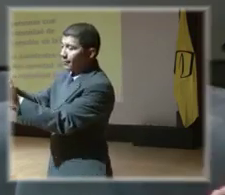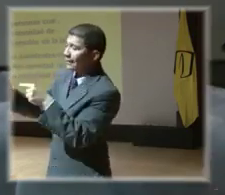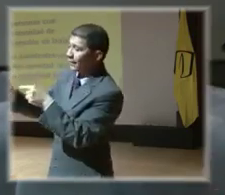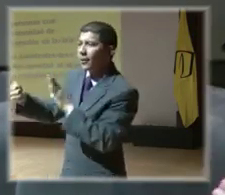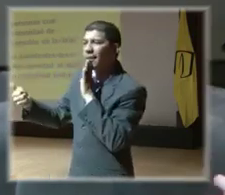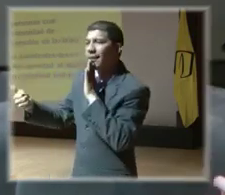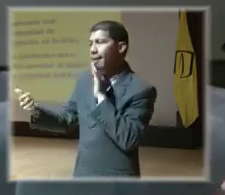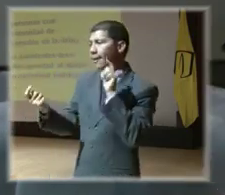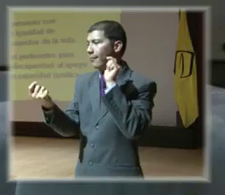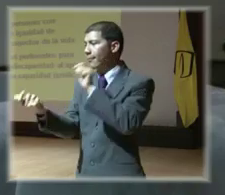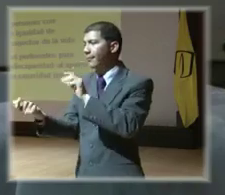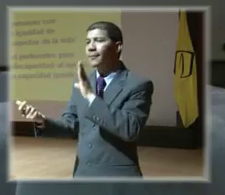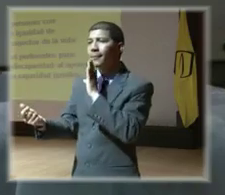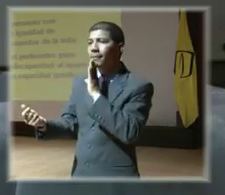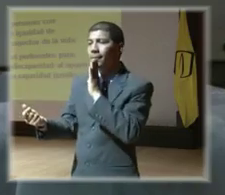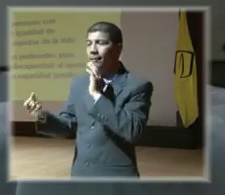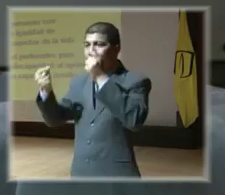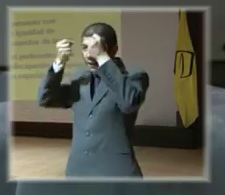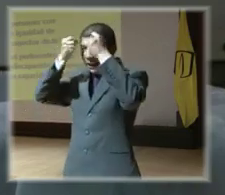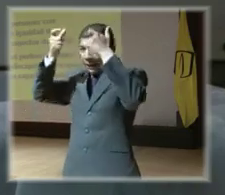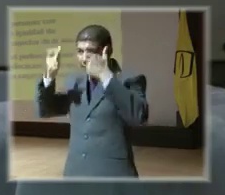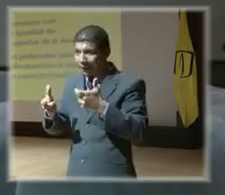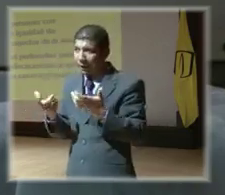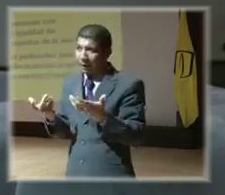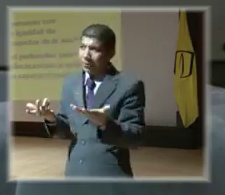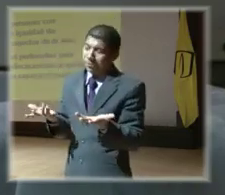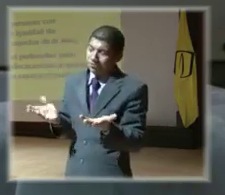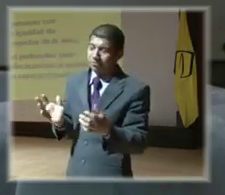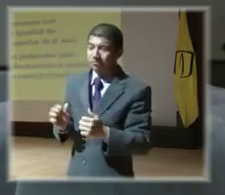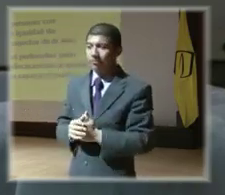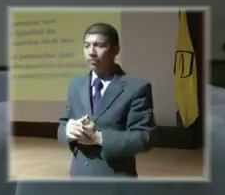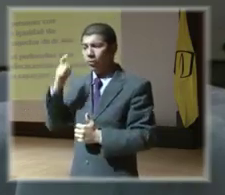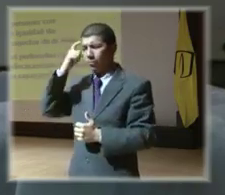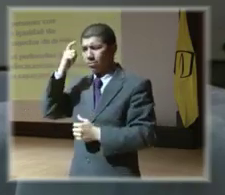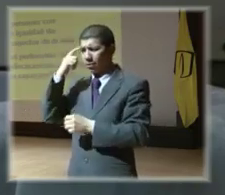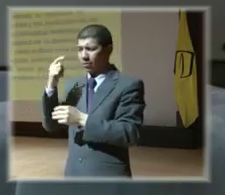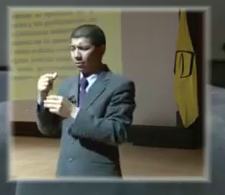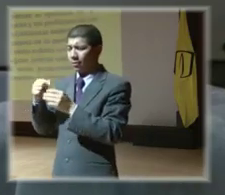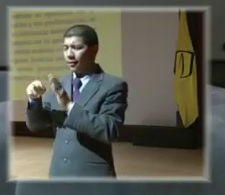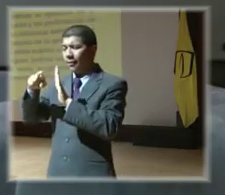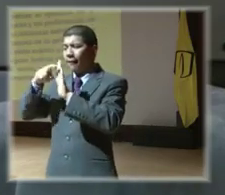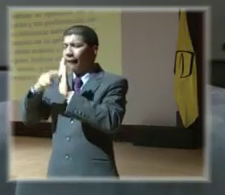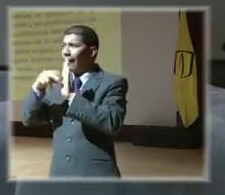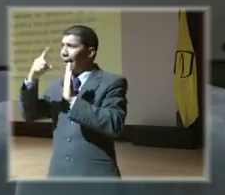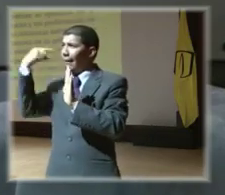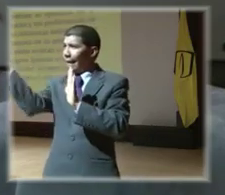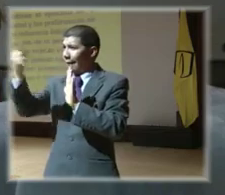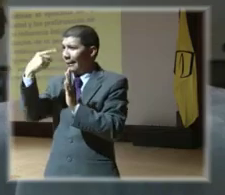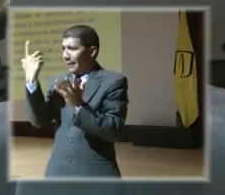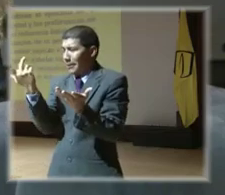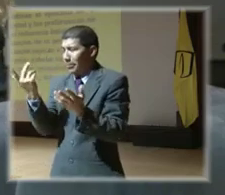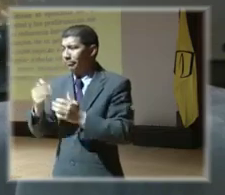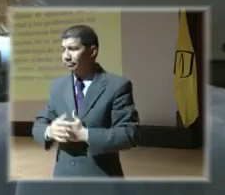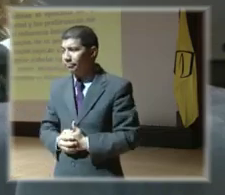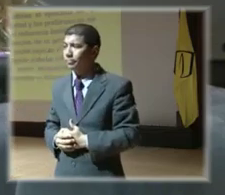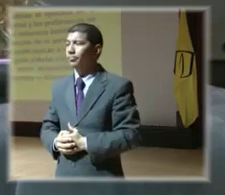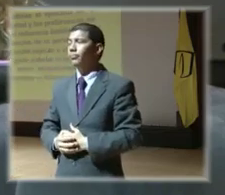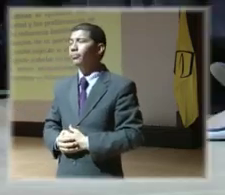Estado. Entonces, tampoco creo que genere tantos problemas en ese sentido si aplicamos las reglas generales, ¿no? Perdón. Y eso me lleva,